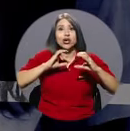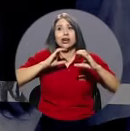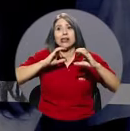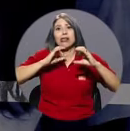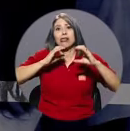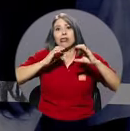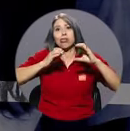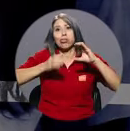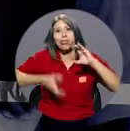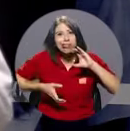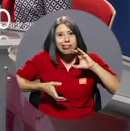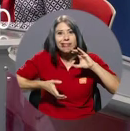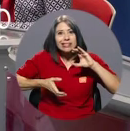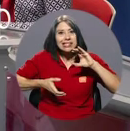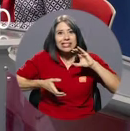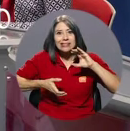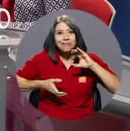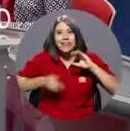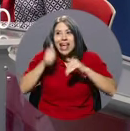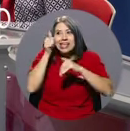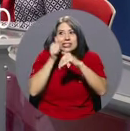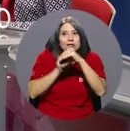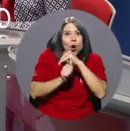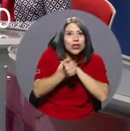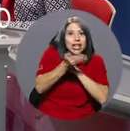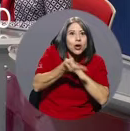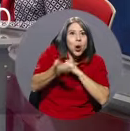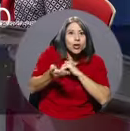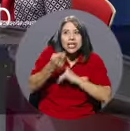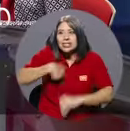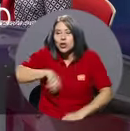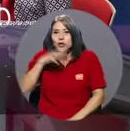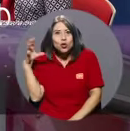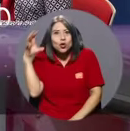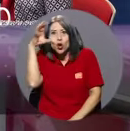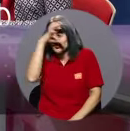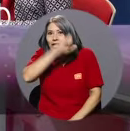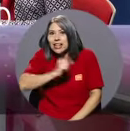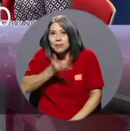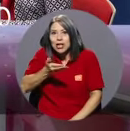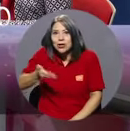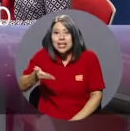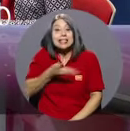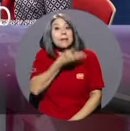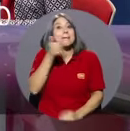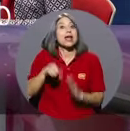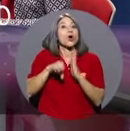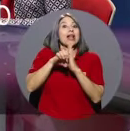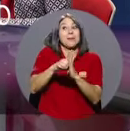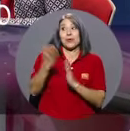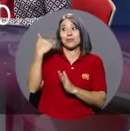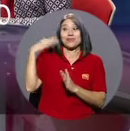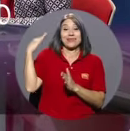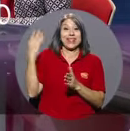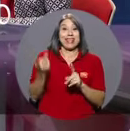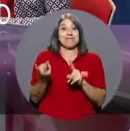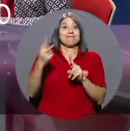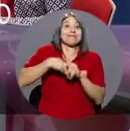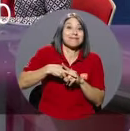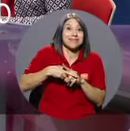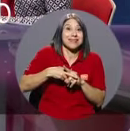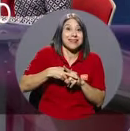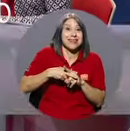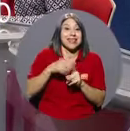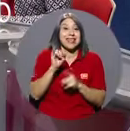más paupérrima. Nos esconden algunas cosas, no nos enteramos de las cosas. El mejor ejemplo fue la implementación del impuesto de